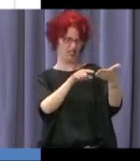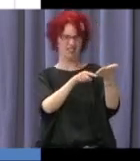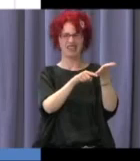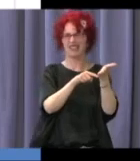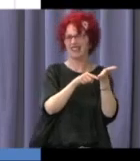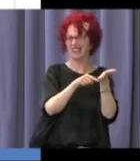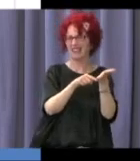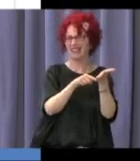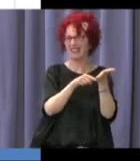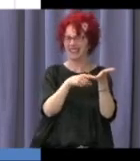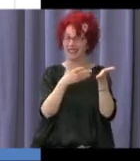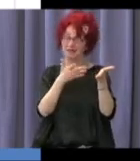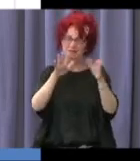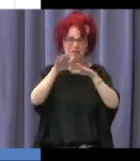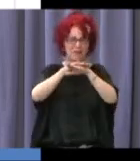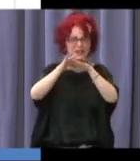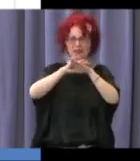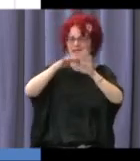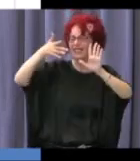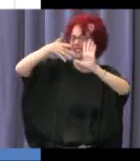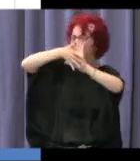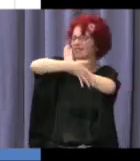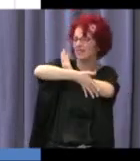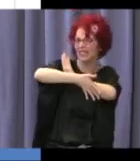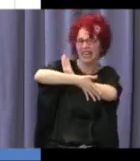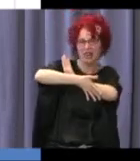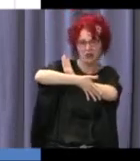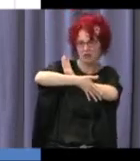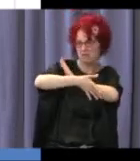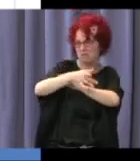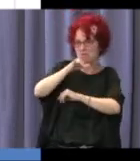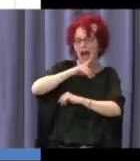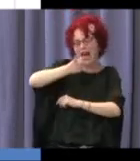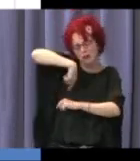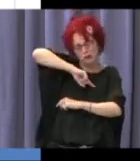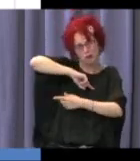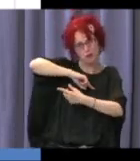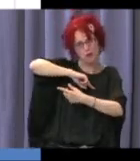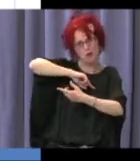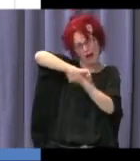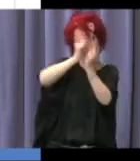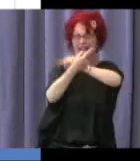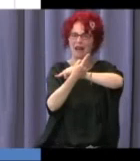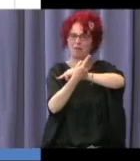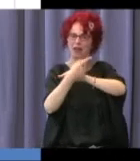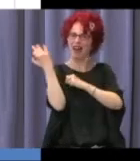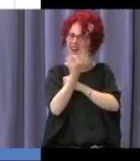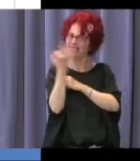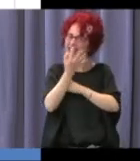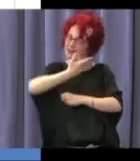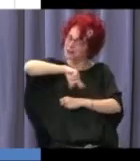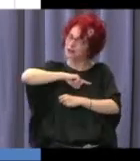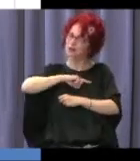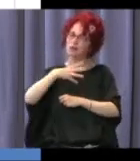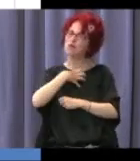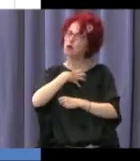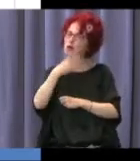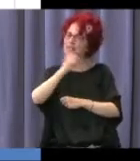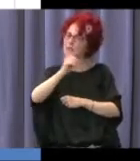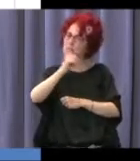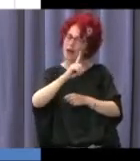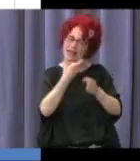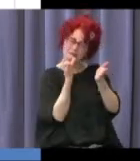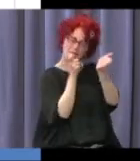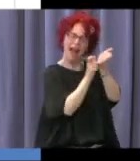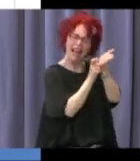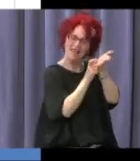O sea, la definición es pésima. Sí, hay sesgos de género. Sí que no le podemos pedir a la academia que quite la palabra